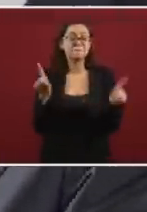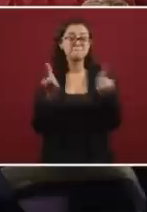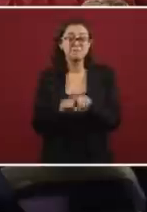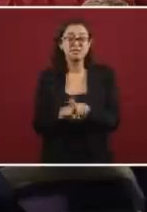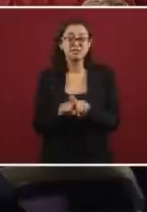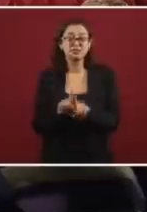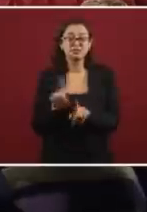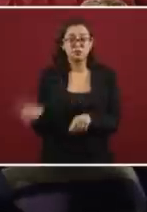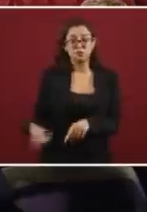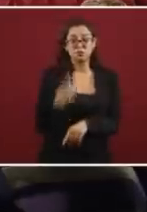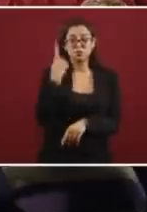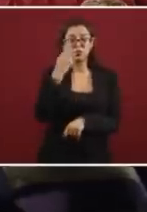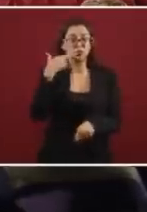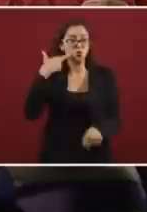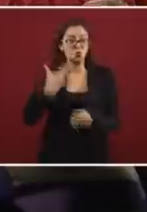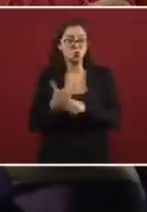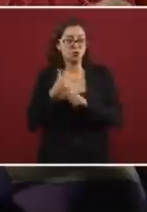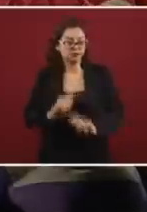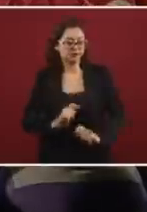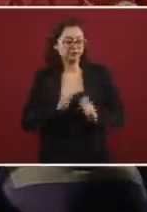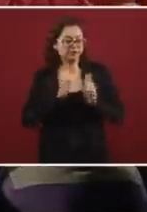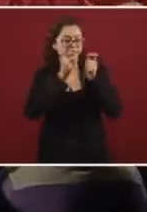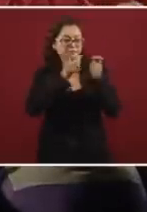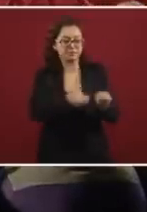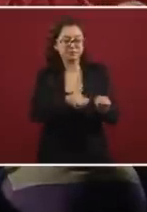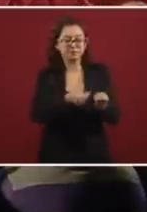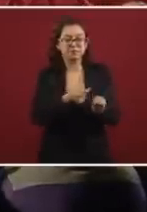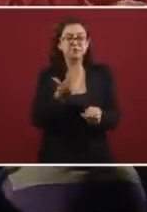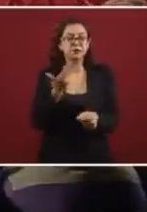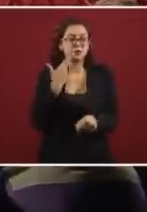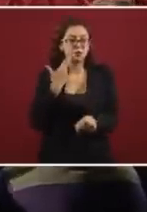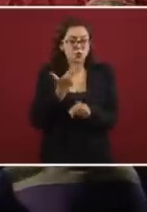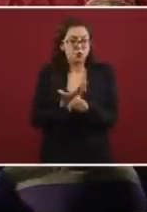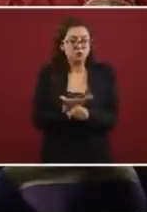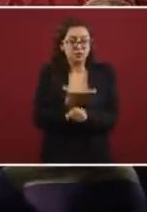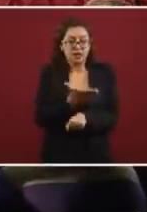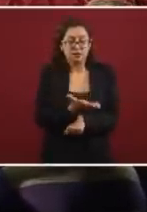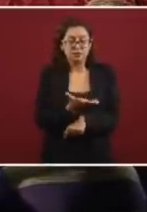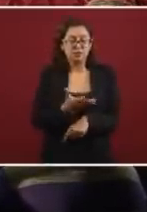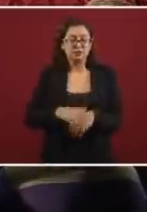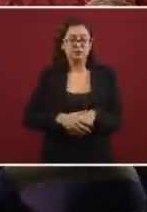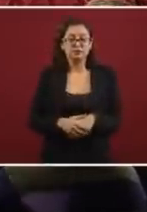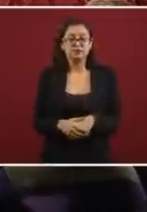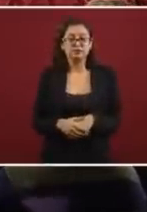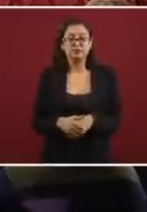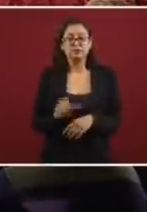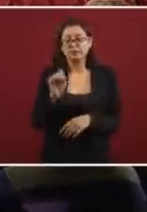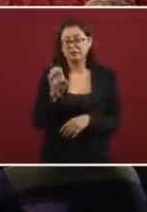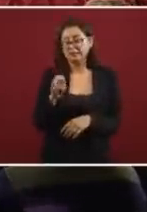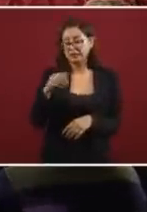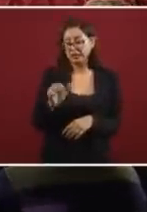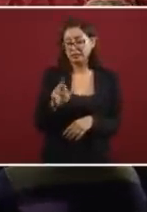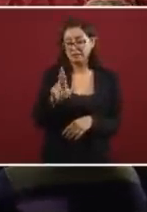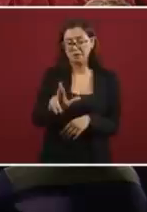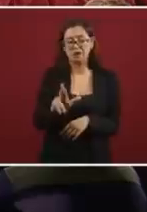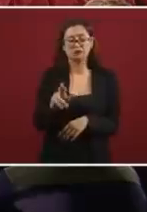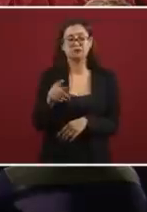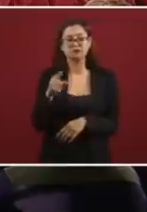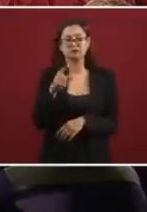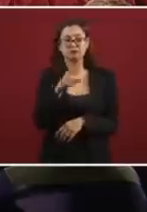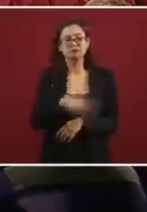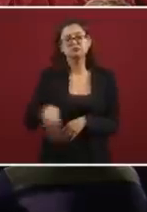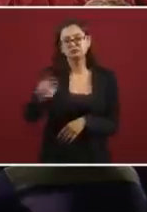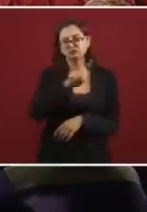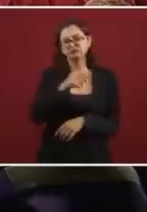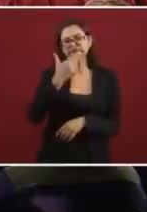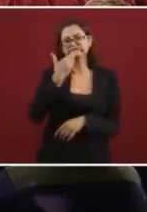mando único y entregarle la responsabilidad a la secretaria de marina que son los que